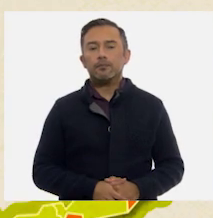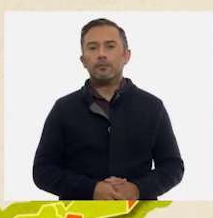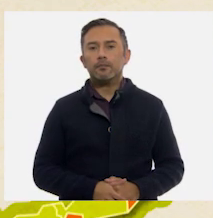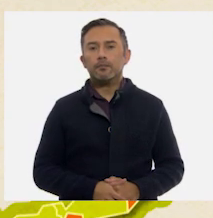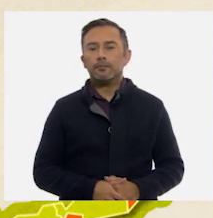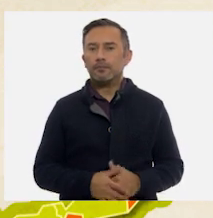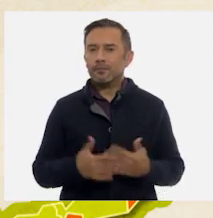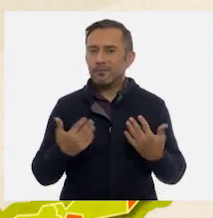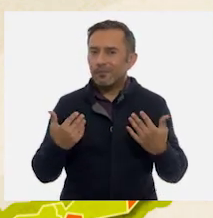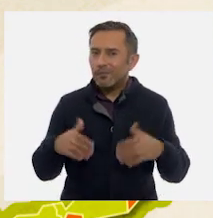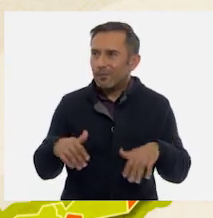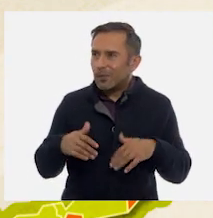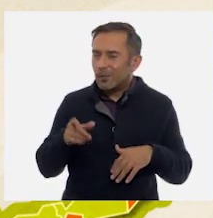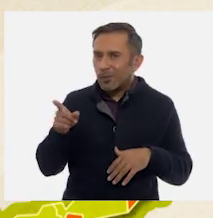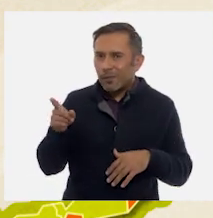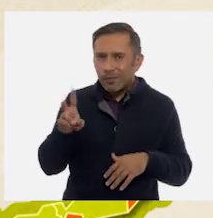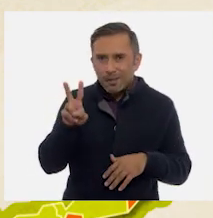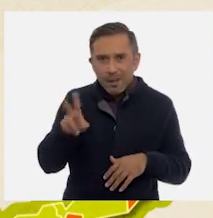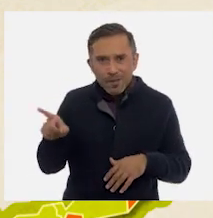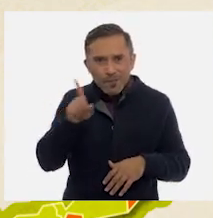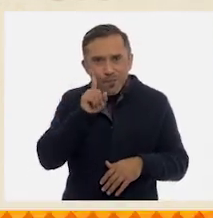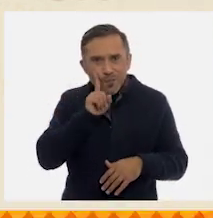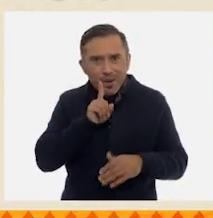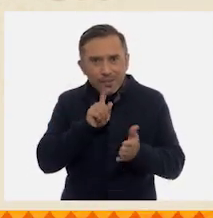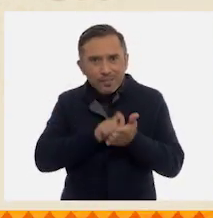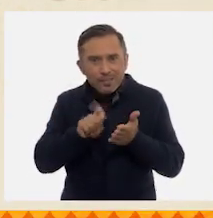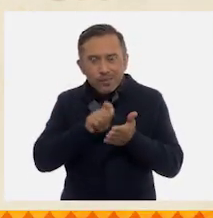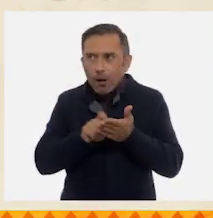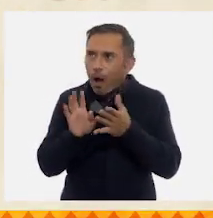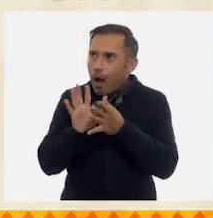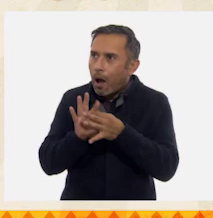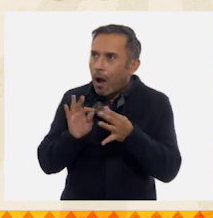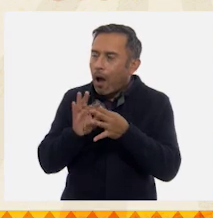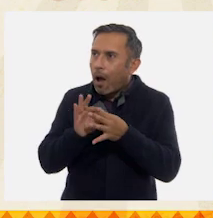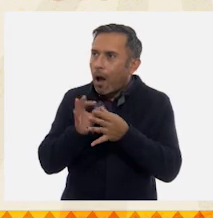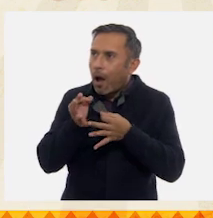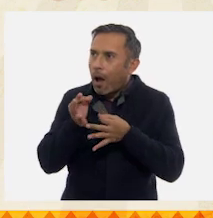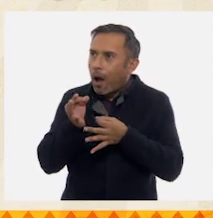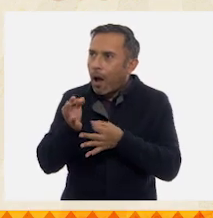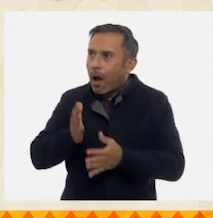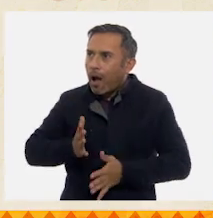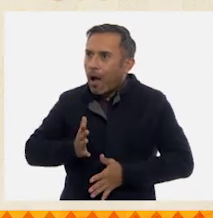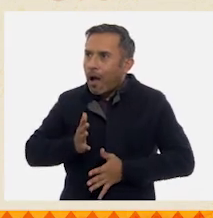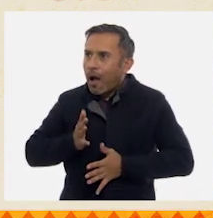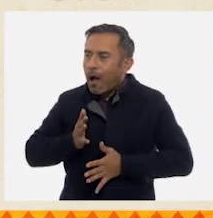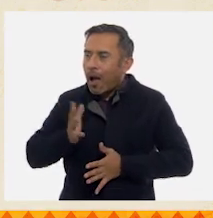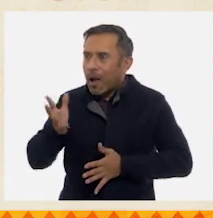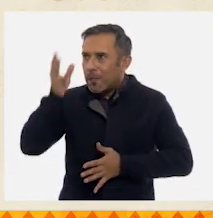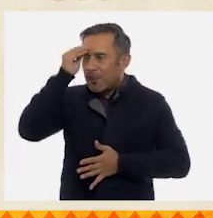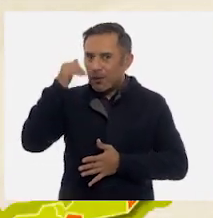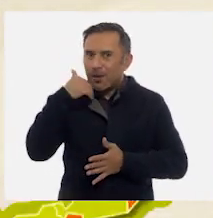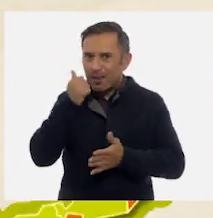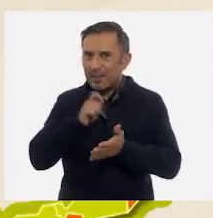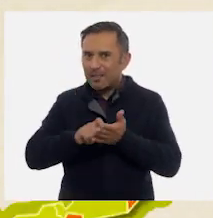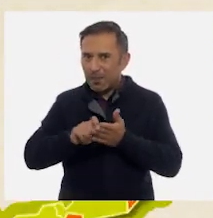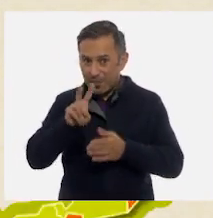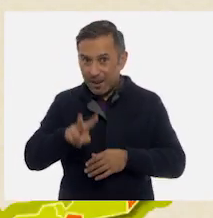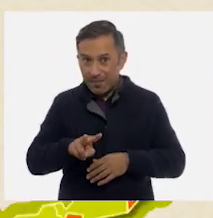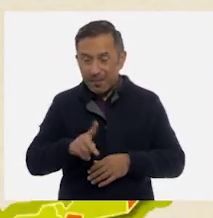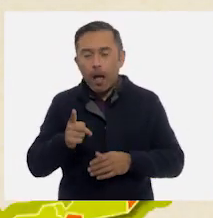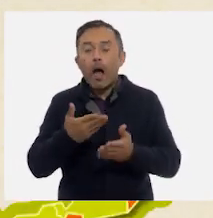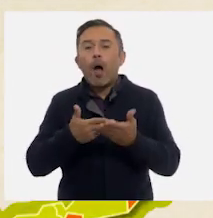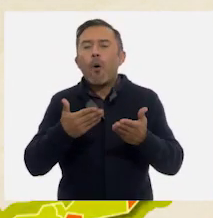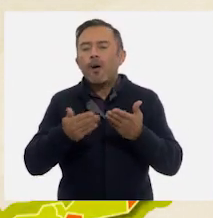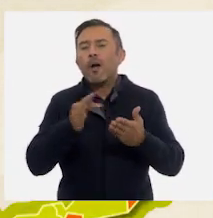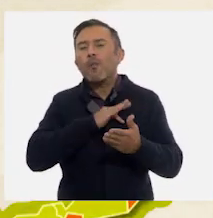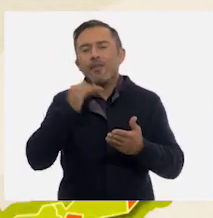¿Verdad que dan ganas de leer a esta escritora? ¿Y qué tal que ahora aprendamos a hacer un separador de libros? Así, cuando tengamos